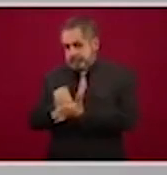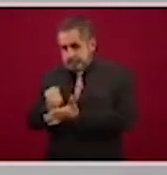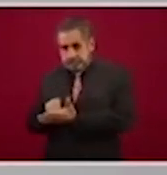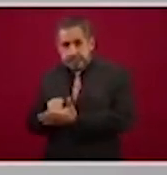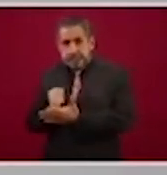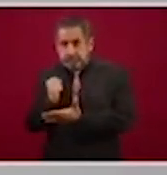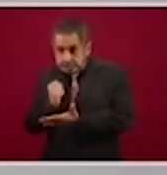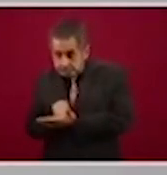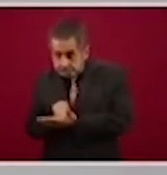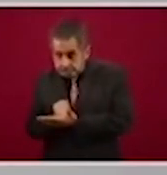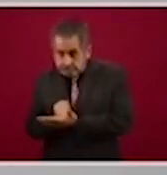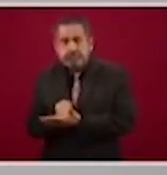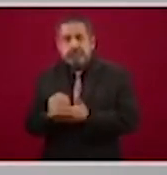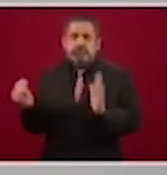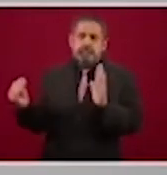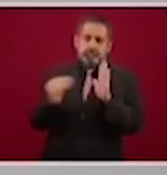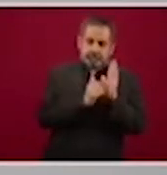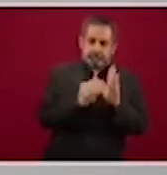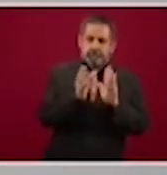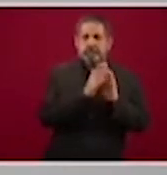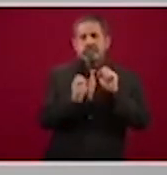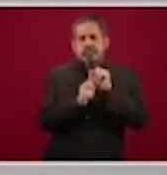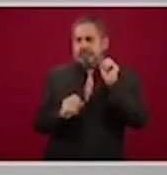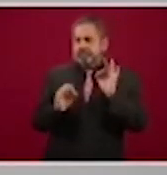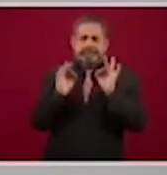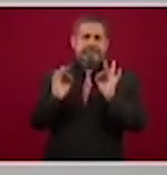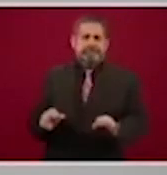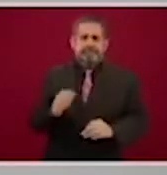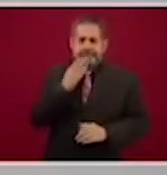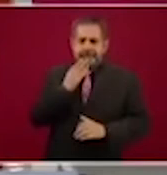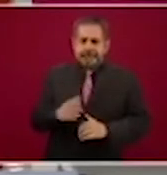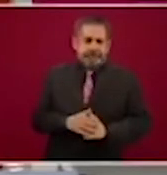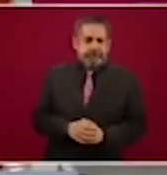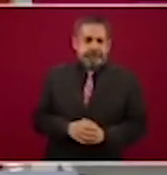Constitución. Les vamos a leer